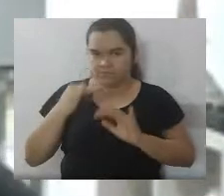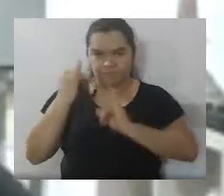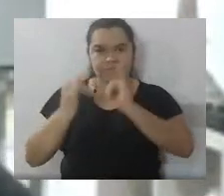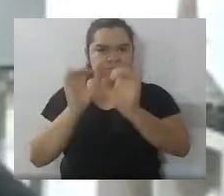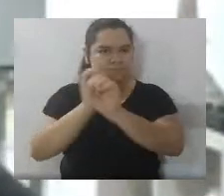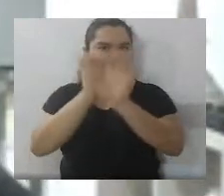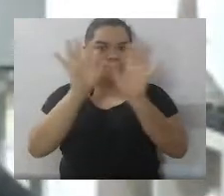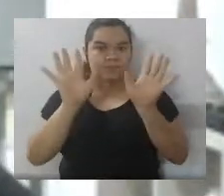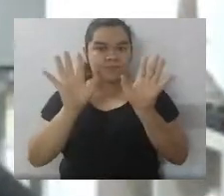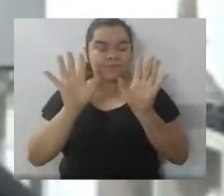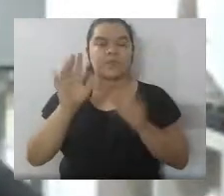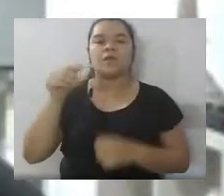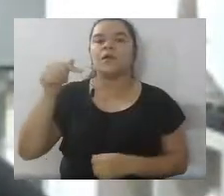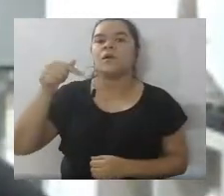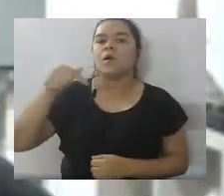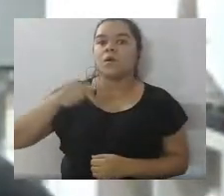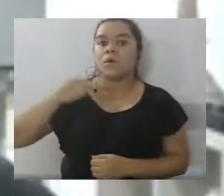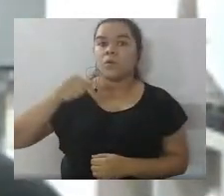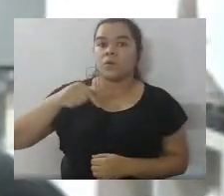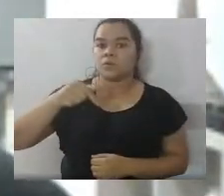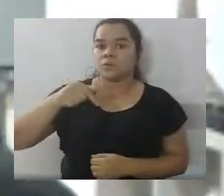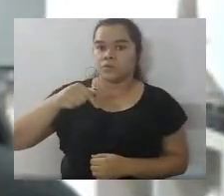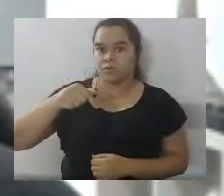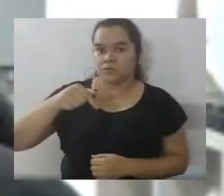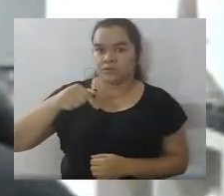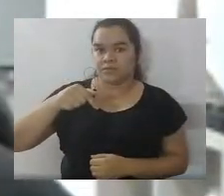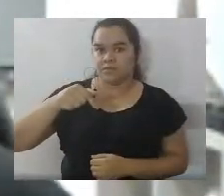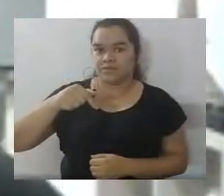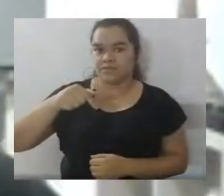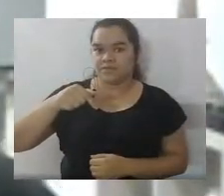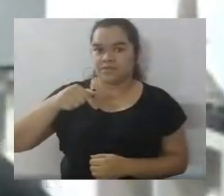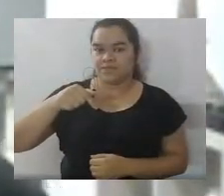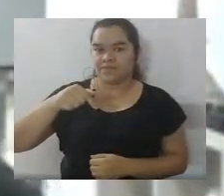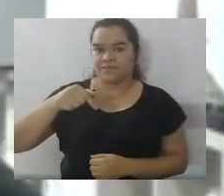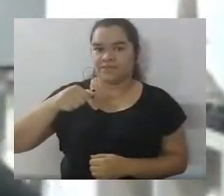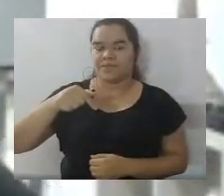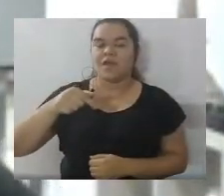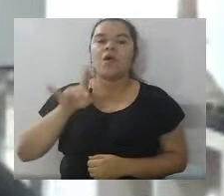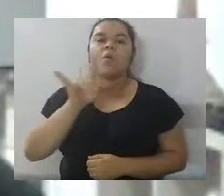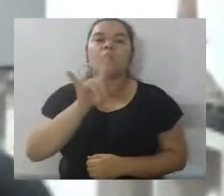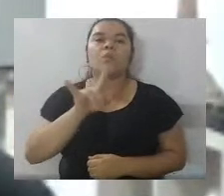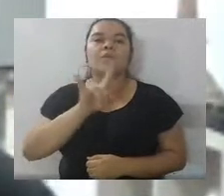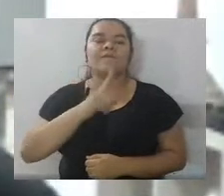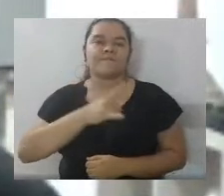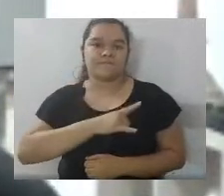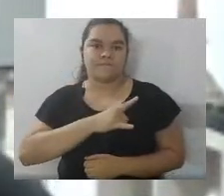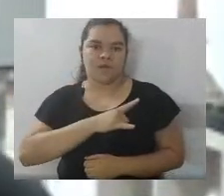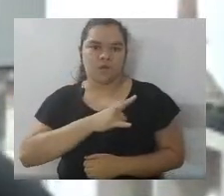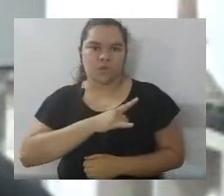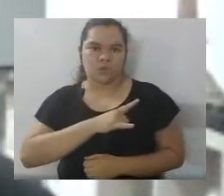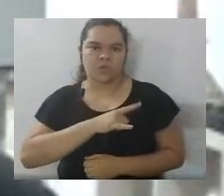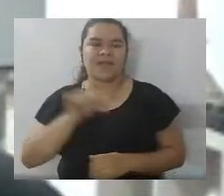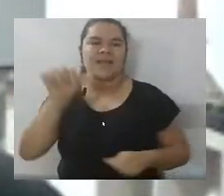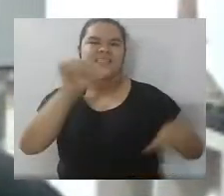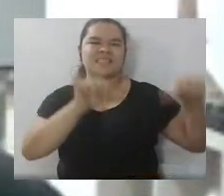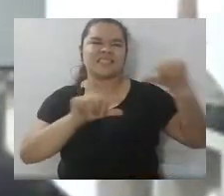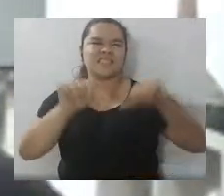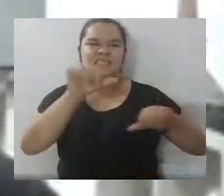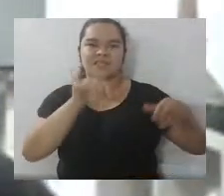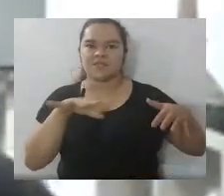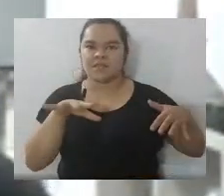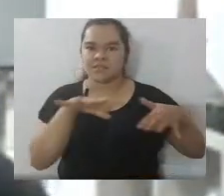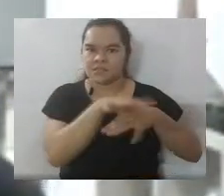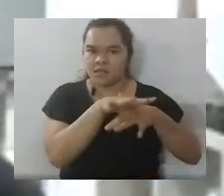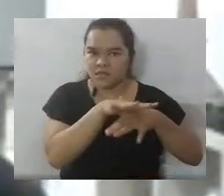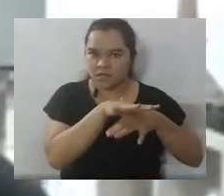jornada de hoy presentamos y vamos a conocer puertas adentro a la Facultad de Ciencias Exactas de la